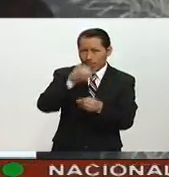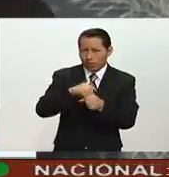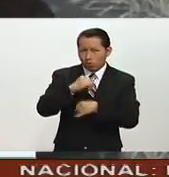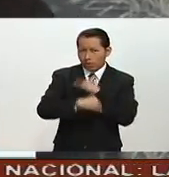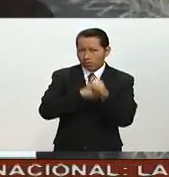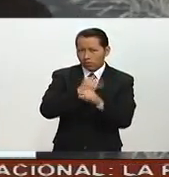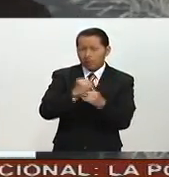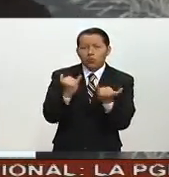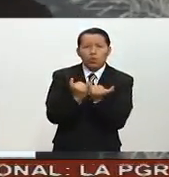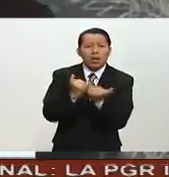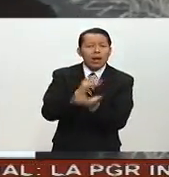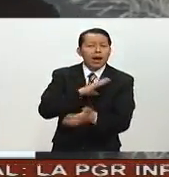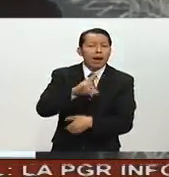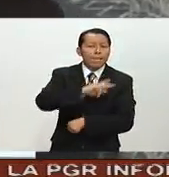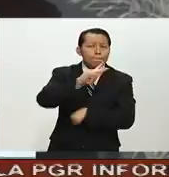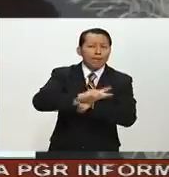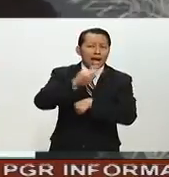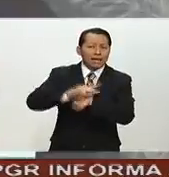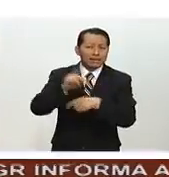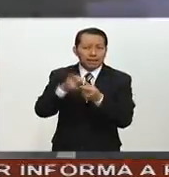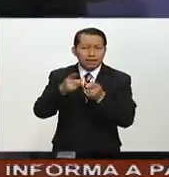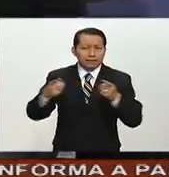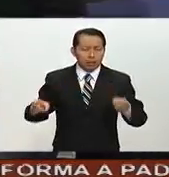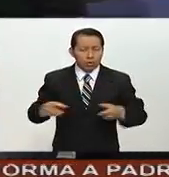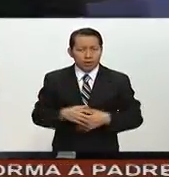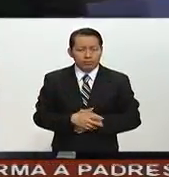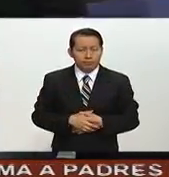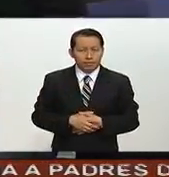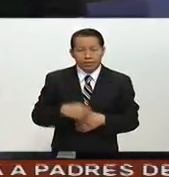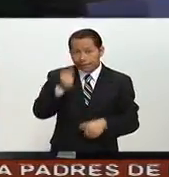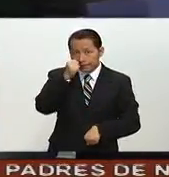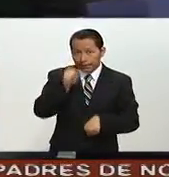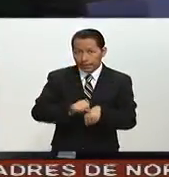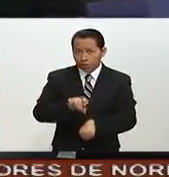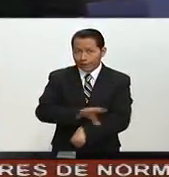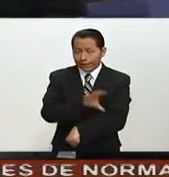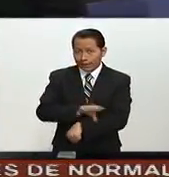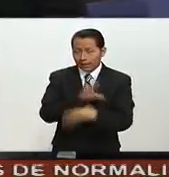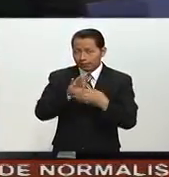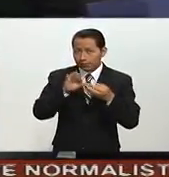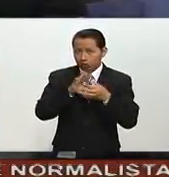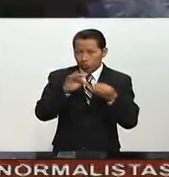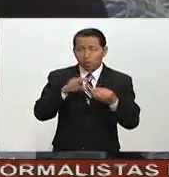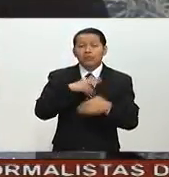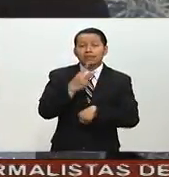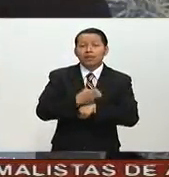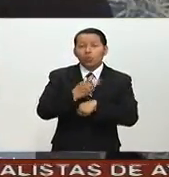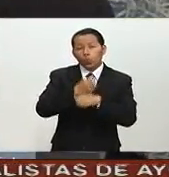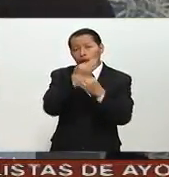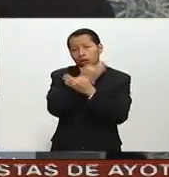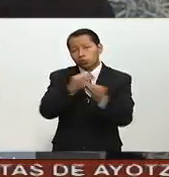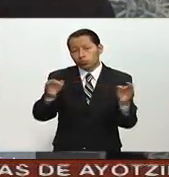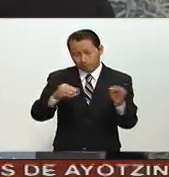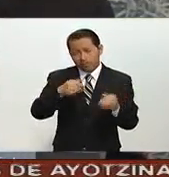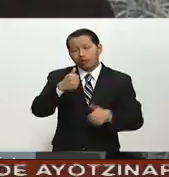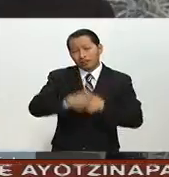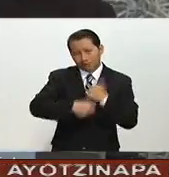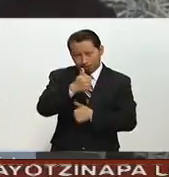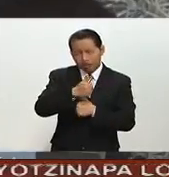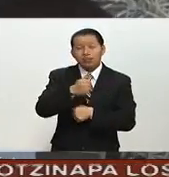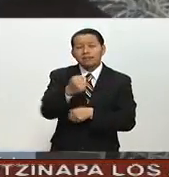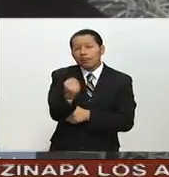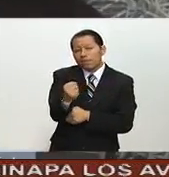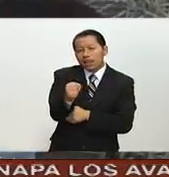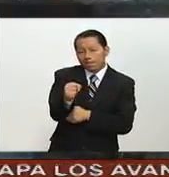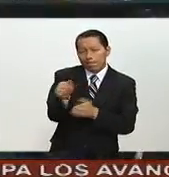la par de los países más desarrollados. El secretario de Energía informó que la segunda subasta será en el mes de septiembre y que al